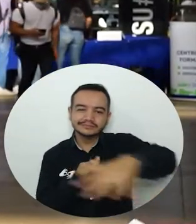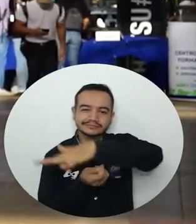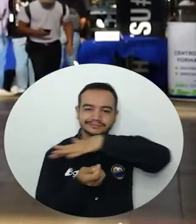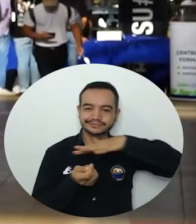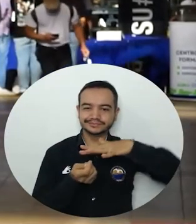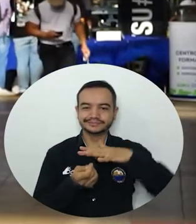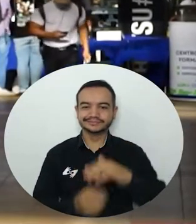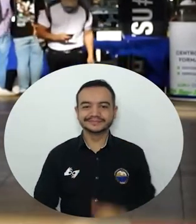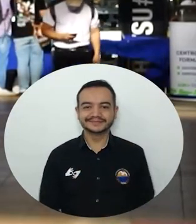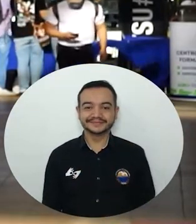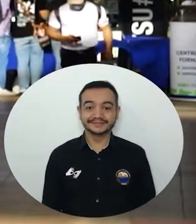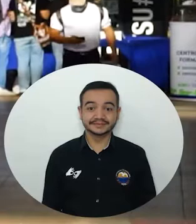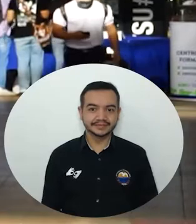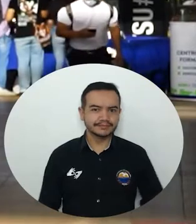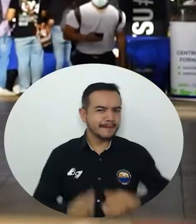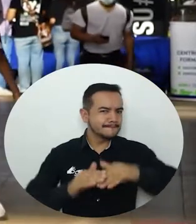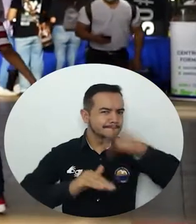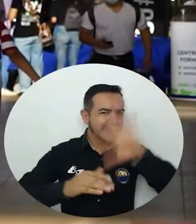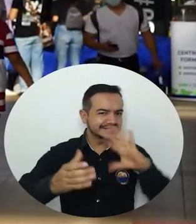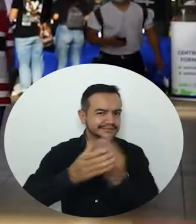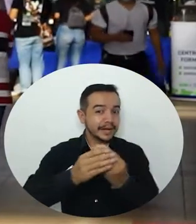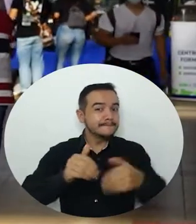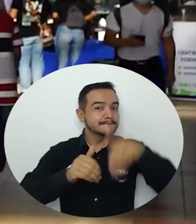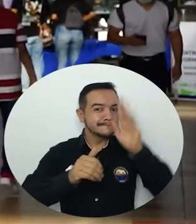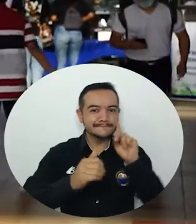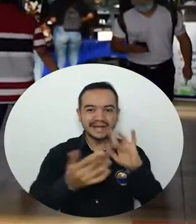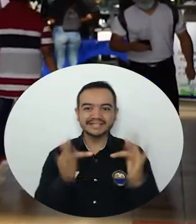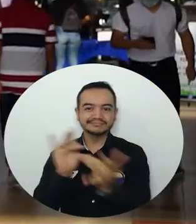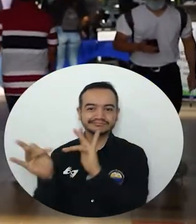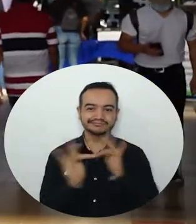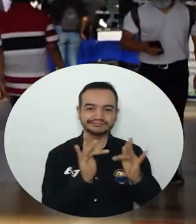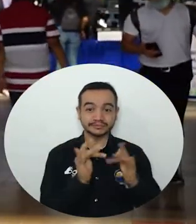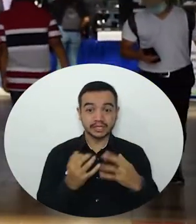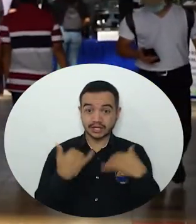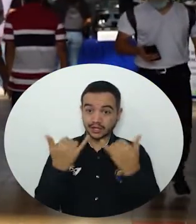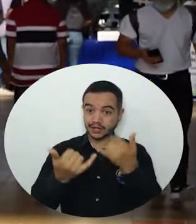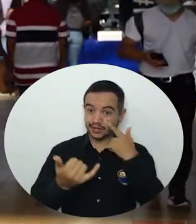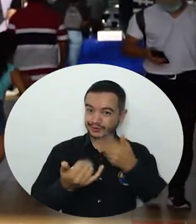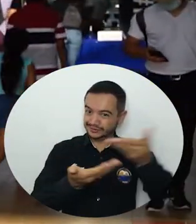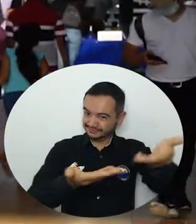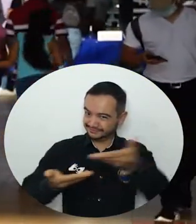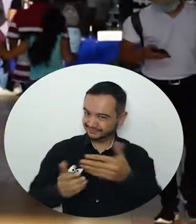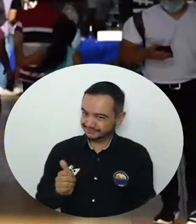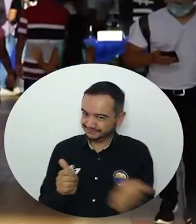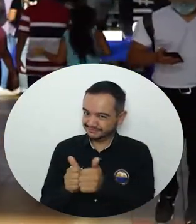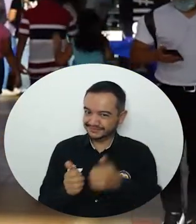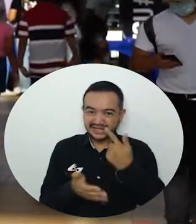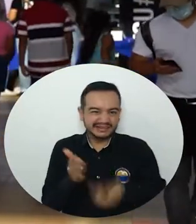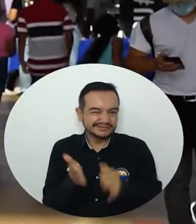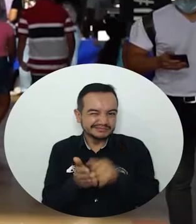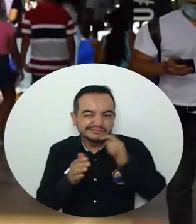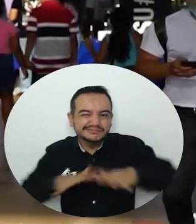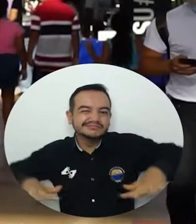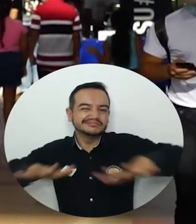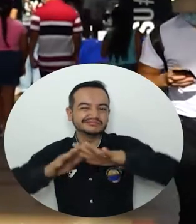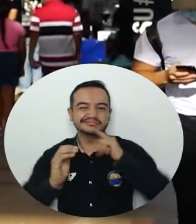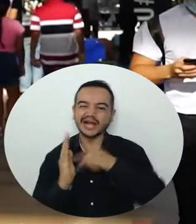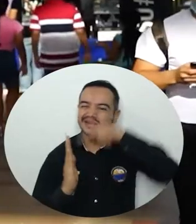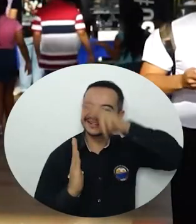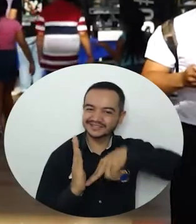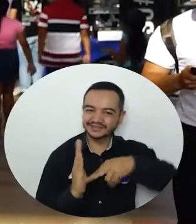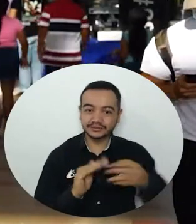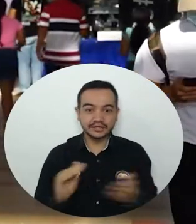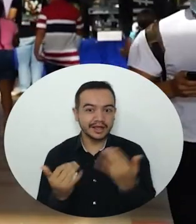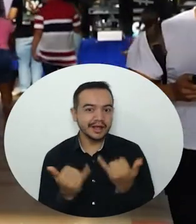Cultura de Santa Marta Filsmar. Aún más incluyentes e interconectados. Acompáñenos en este recorrido por el mágico mundo de las letras.